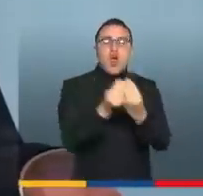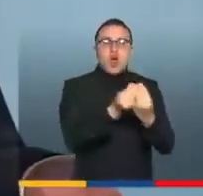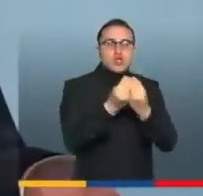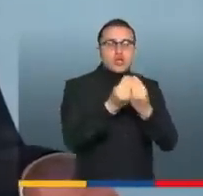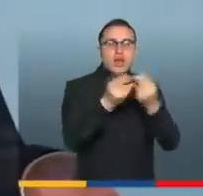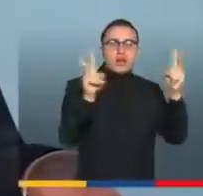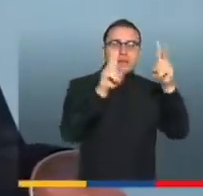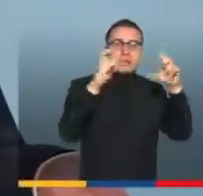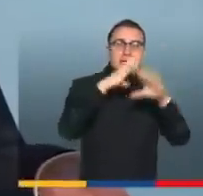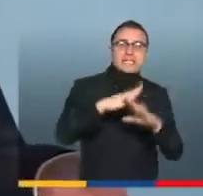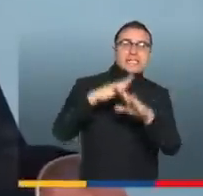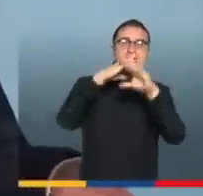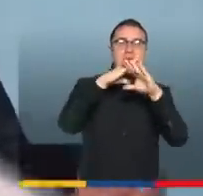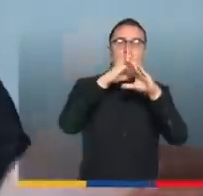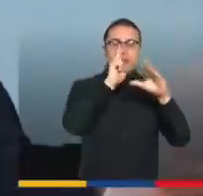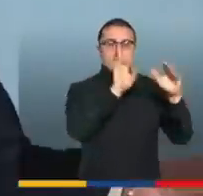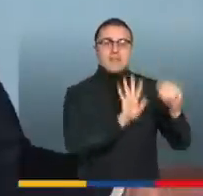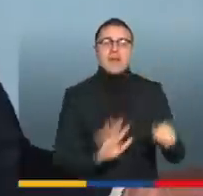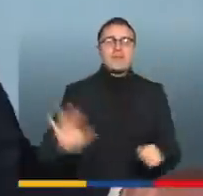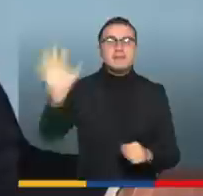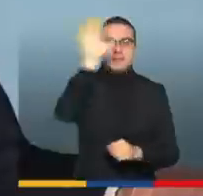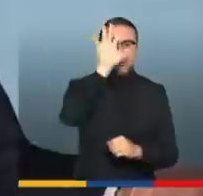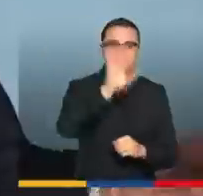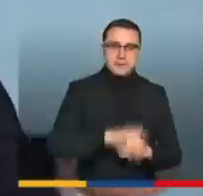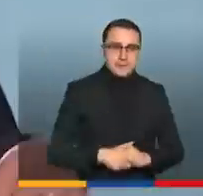de Seguridad Nacional.